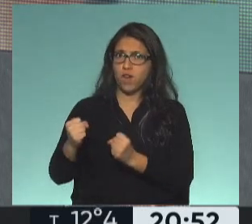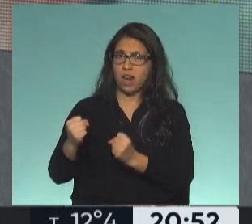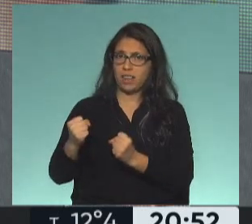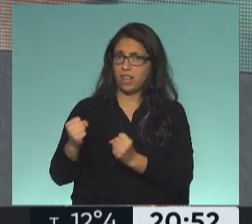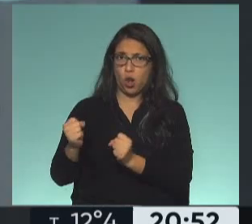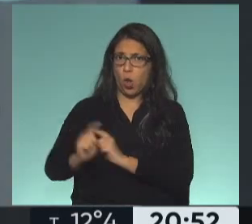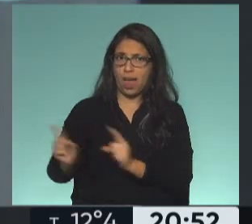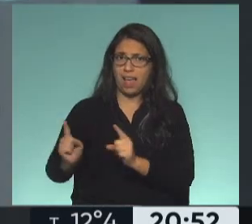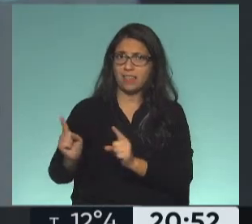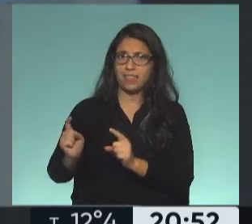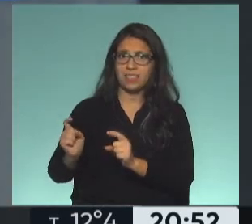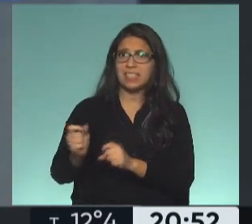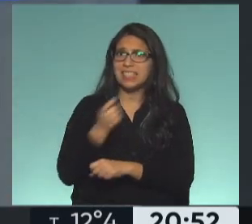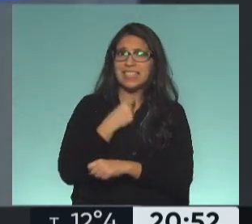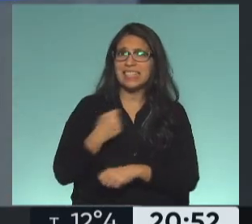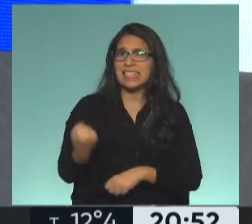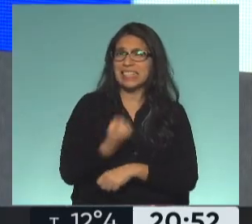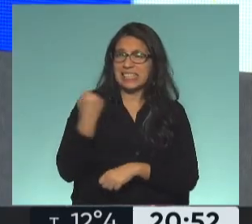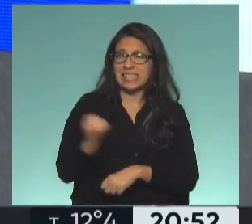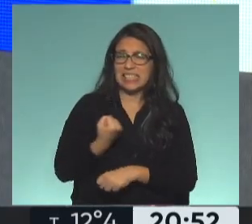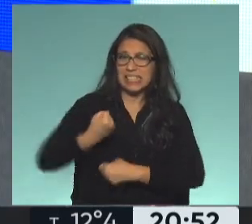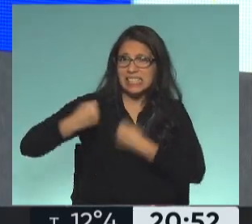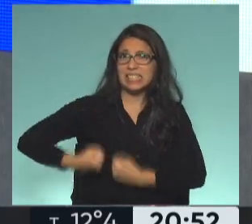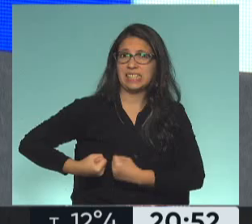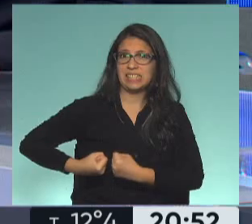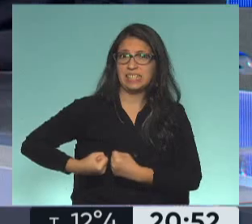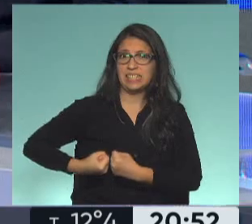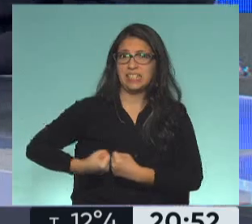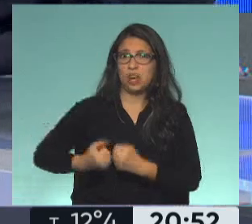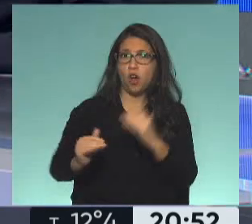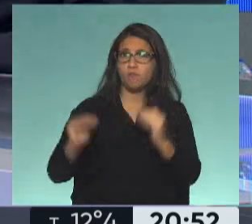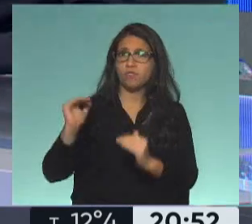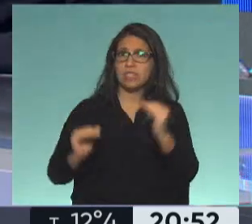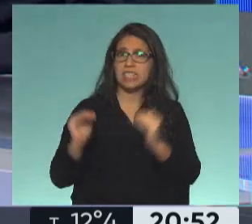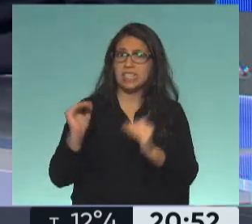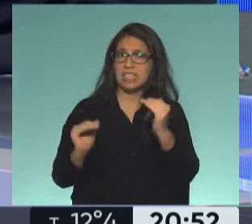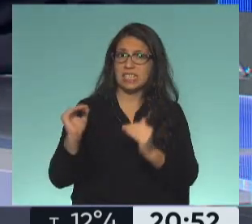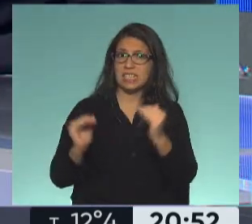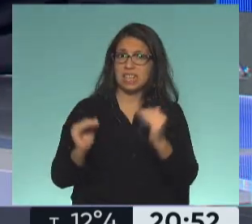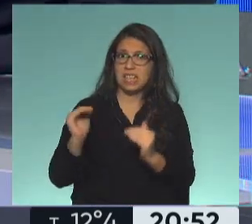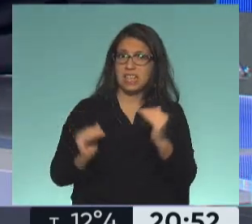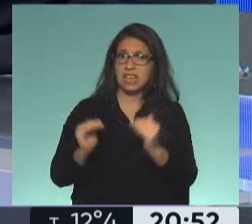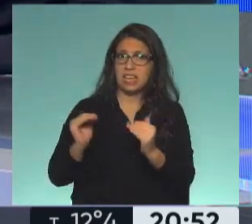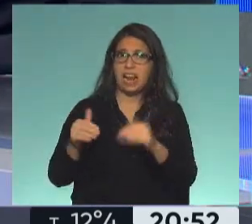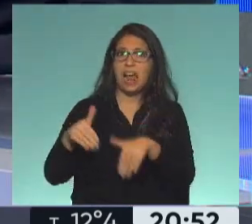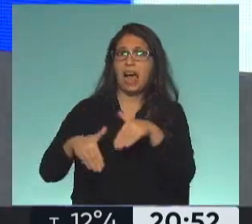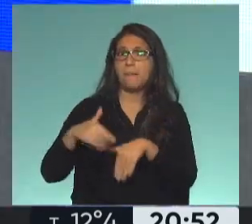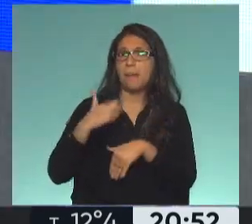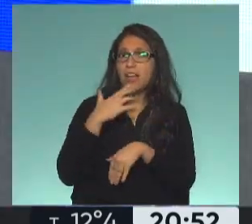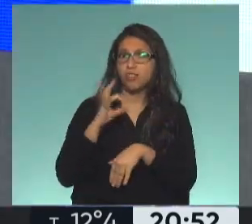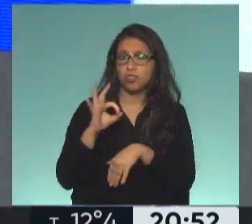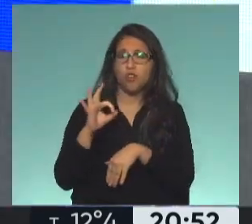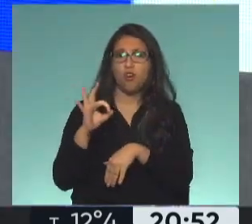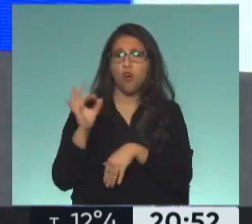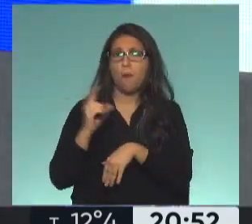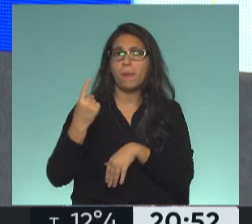si el peronismo no juega a ganar o por lo menos a quedar muy pegadito en las PASO o la primera